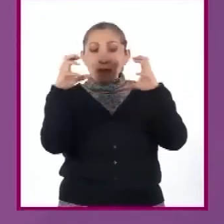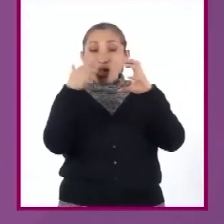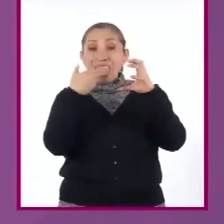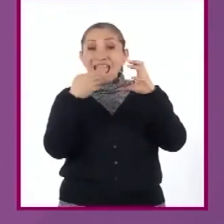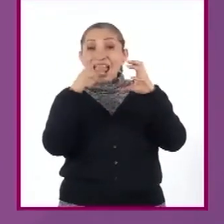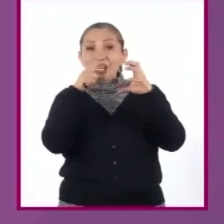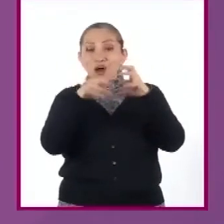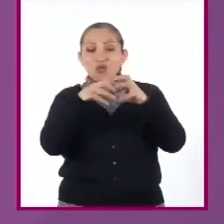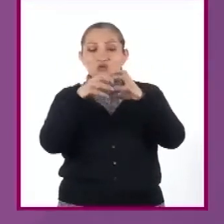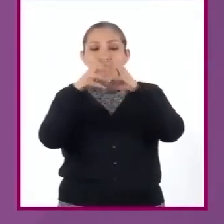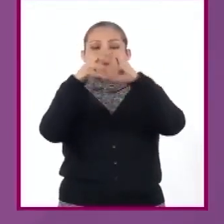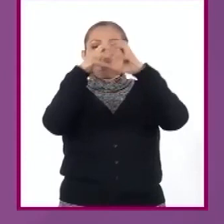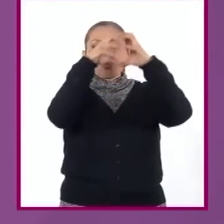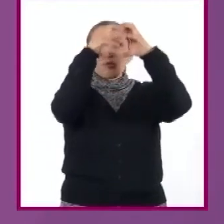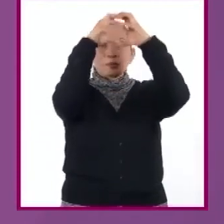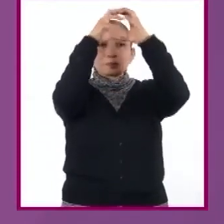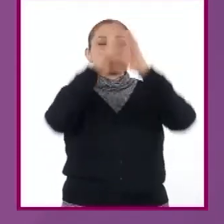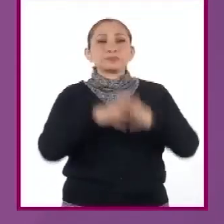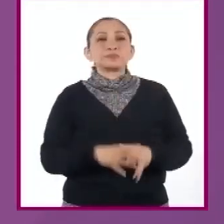helio suben.